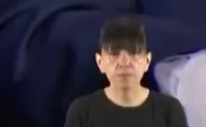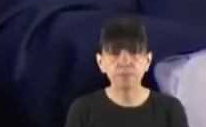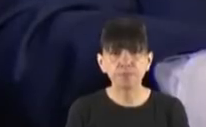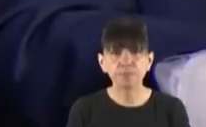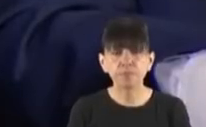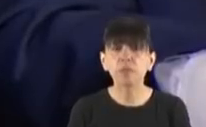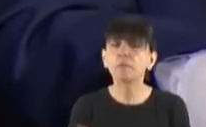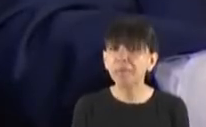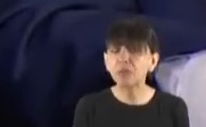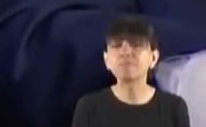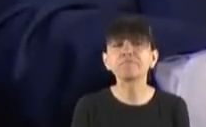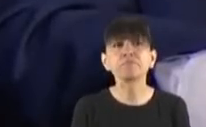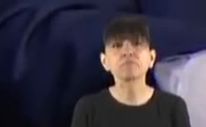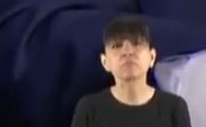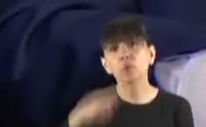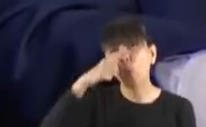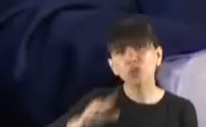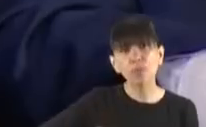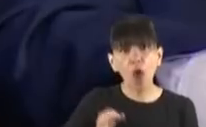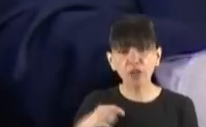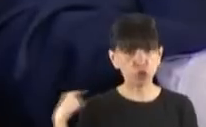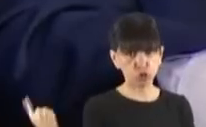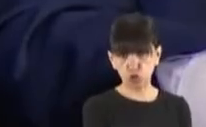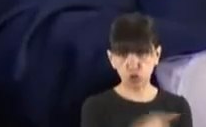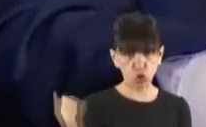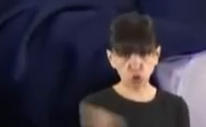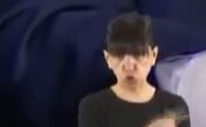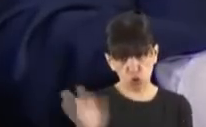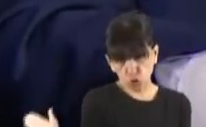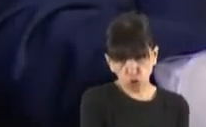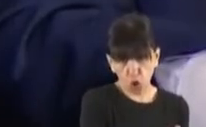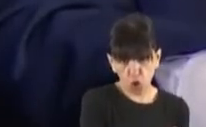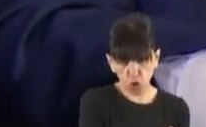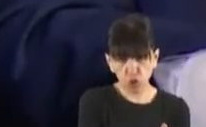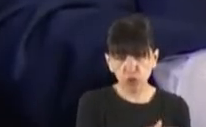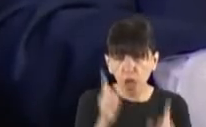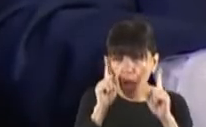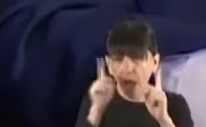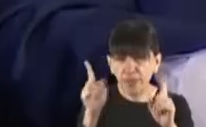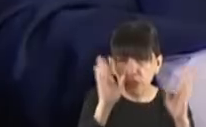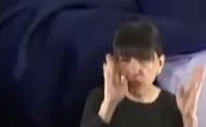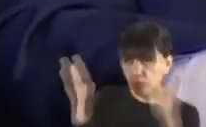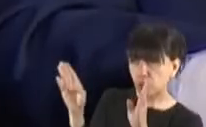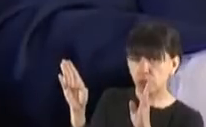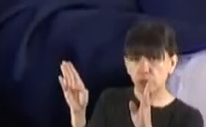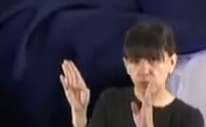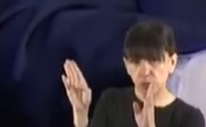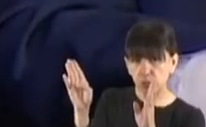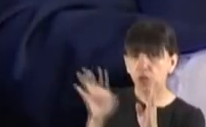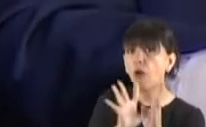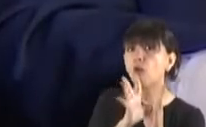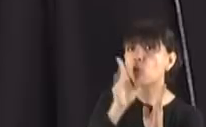en el último año, nuestra atención se concentró en la invasión de Rusia a